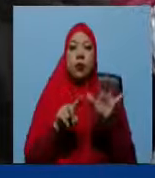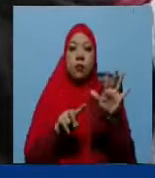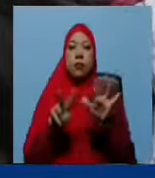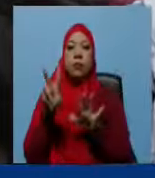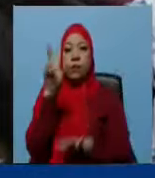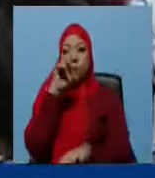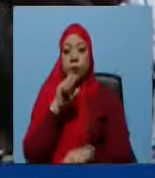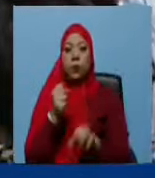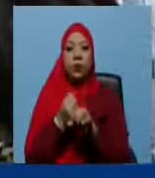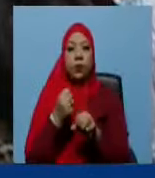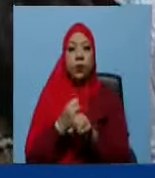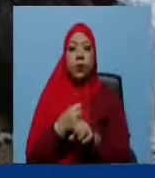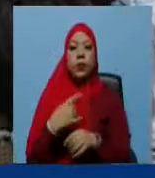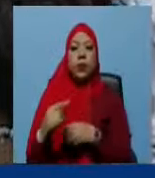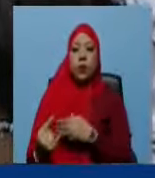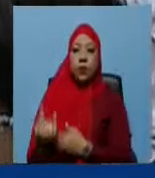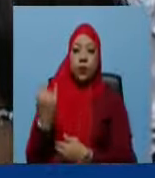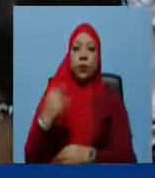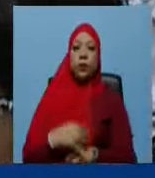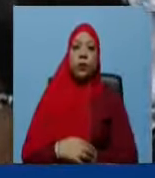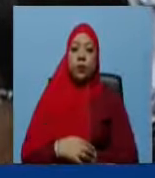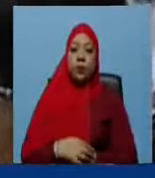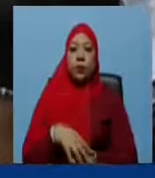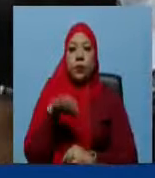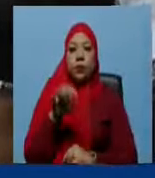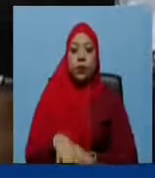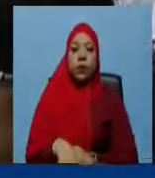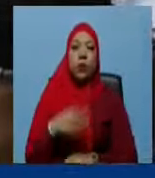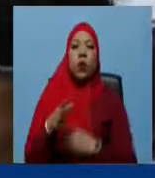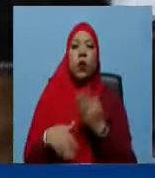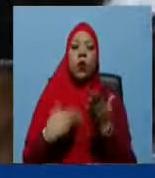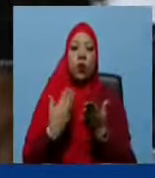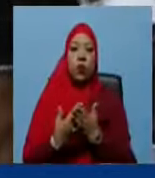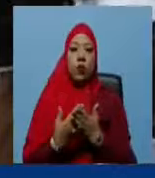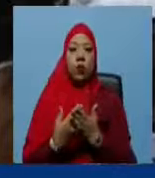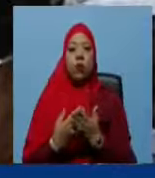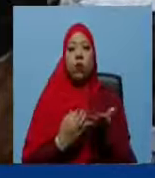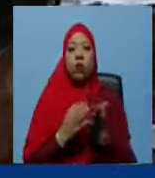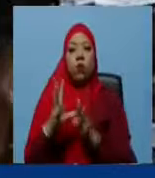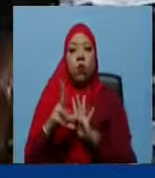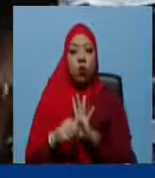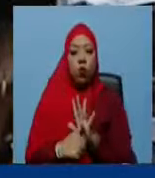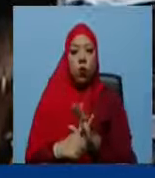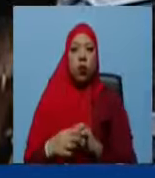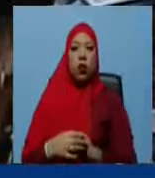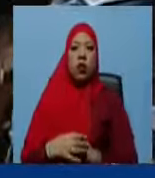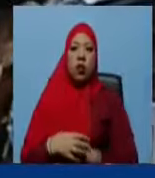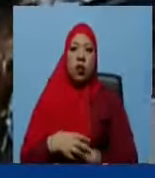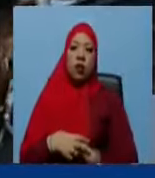1998, 1999. 168 años de traición y de un Estado oligárquico, saqueador,